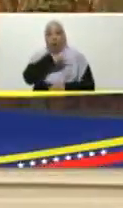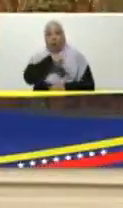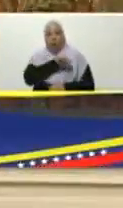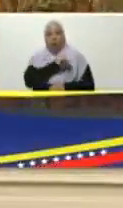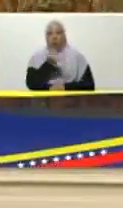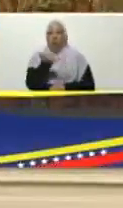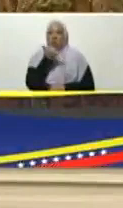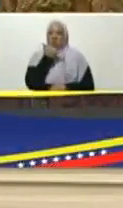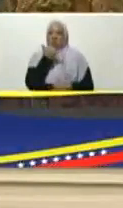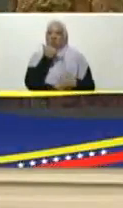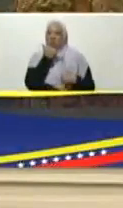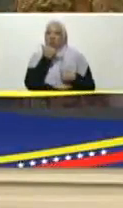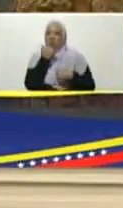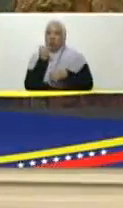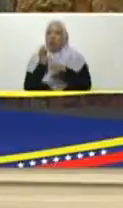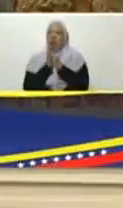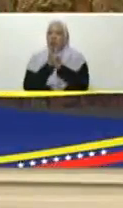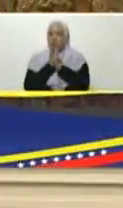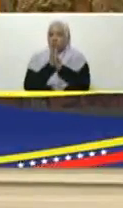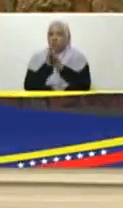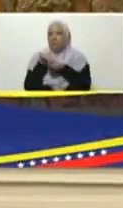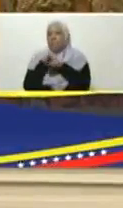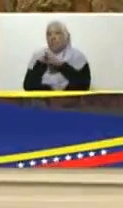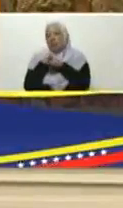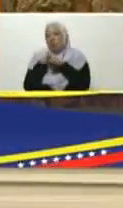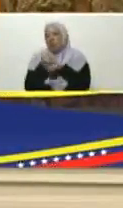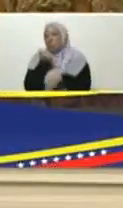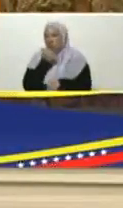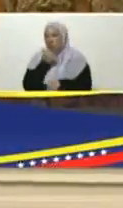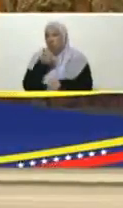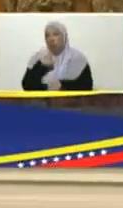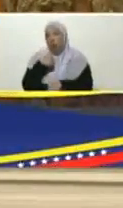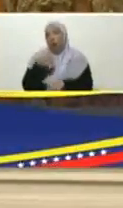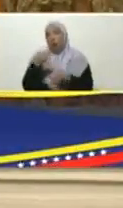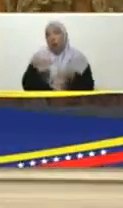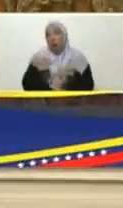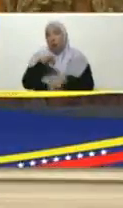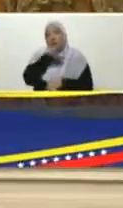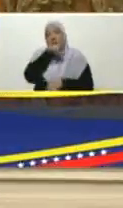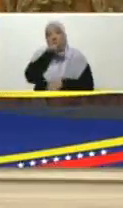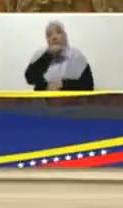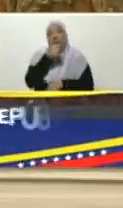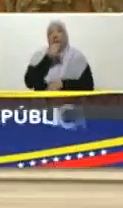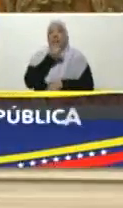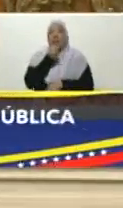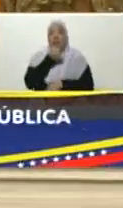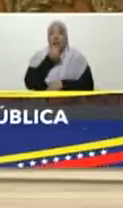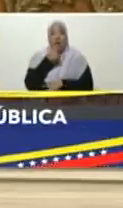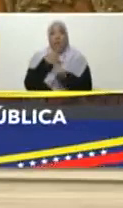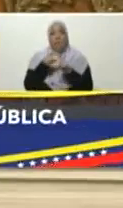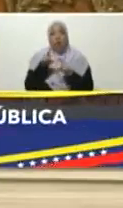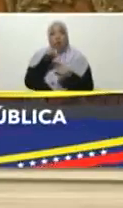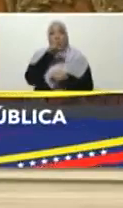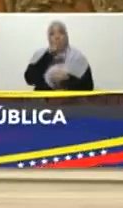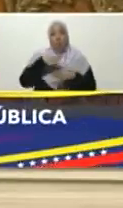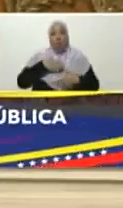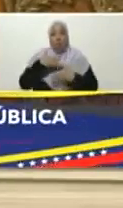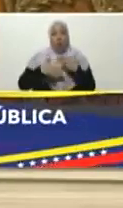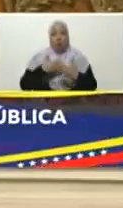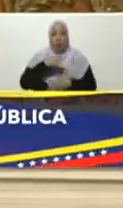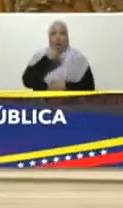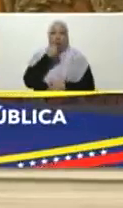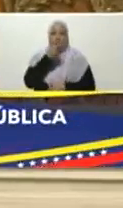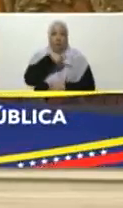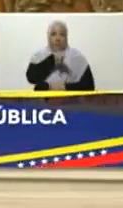si hago unos errores, por favor, perdóneme. Pero realmente es un gran placer para estar acá, señor